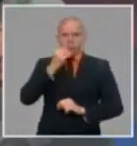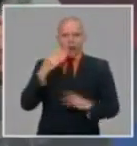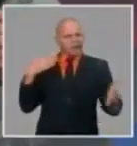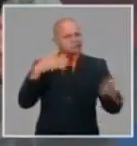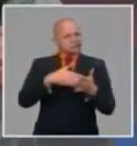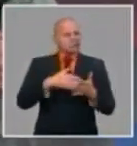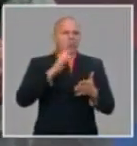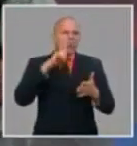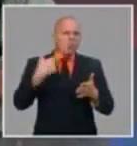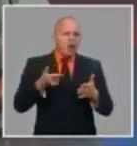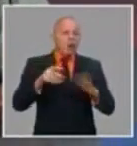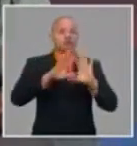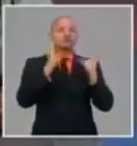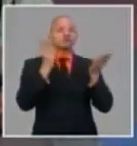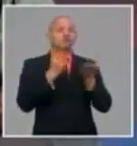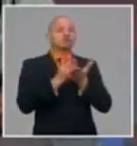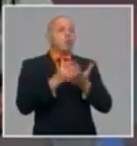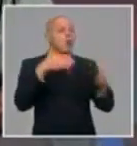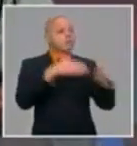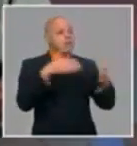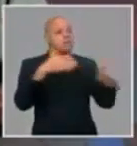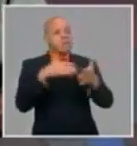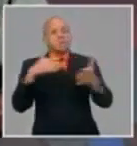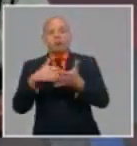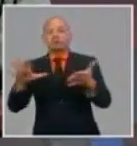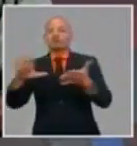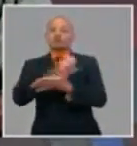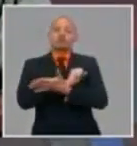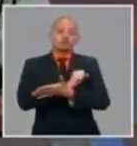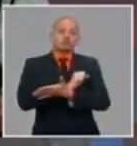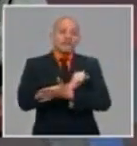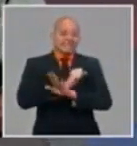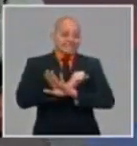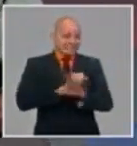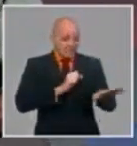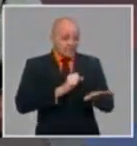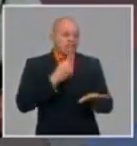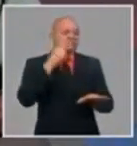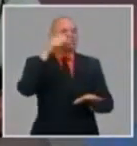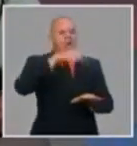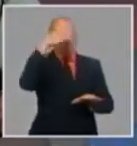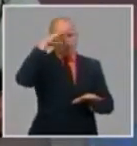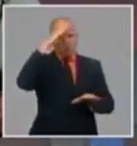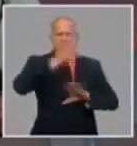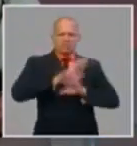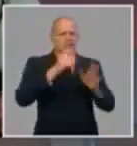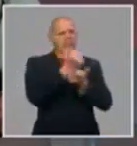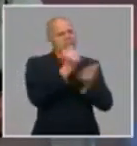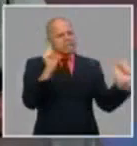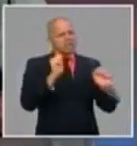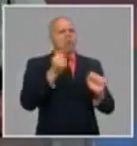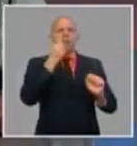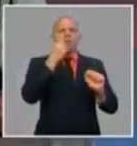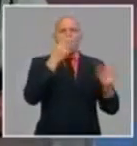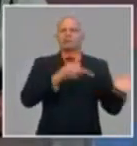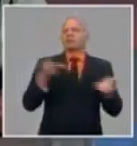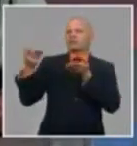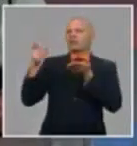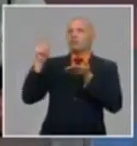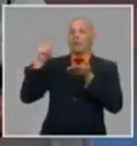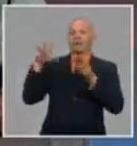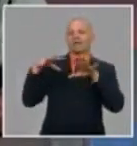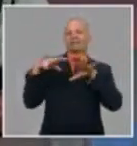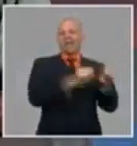devolución de propiedades, toda una serie de cosas, hasta que certifica al Congreso que ya Cuba es democrática y libre. Libre,